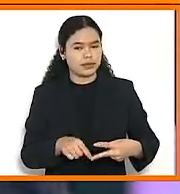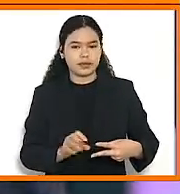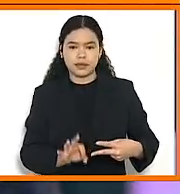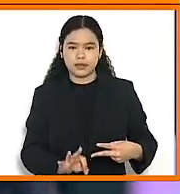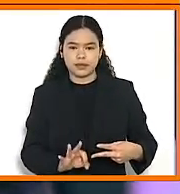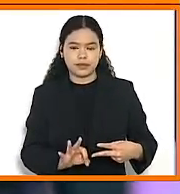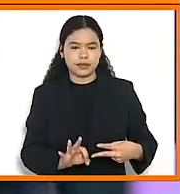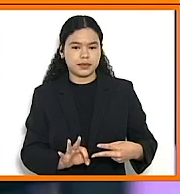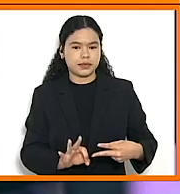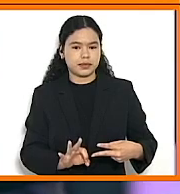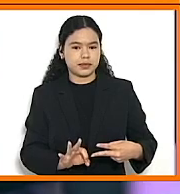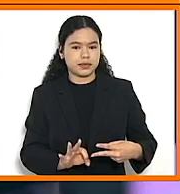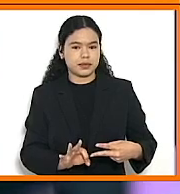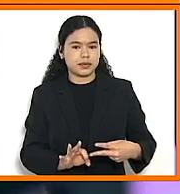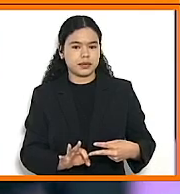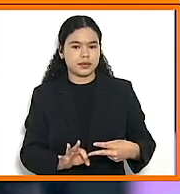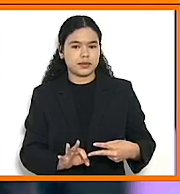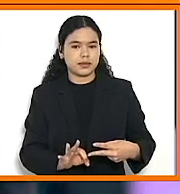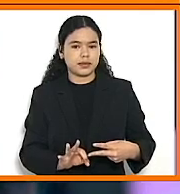9, segundo dígito.